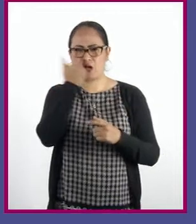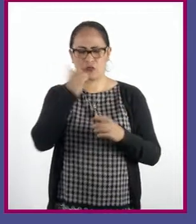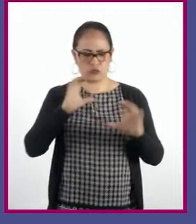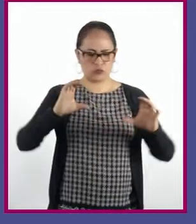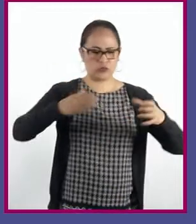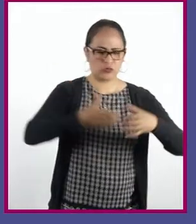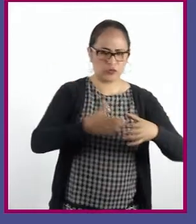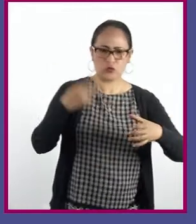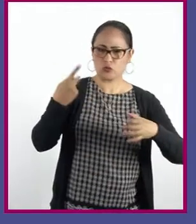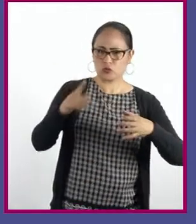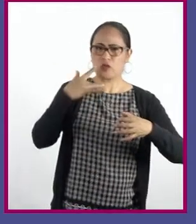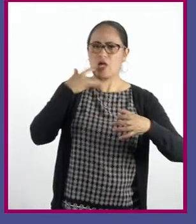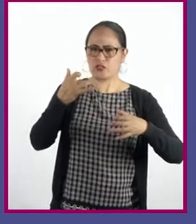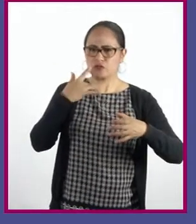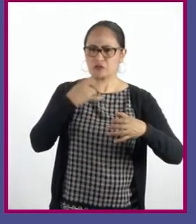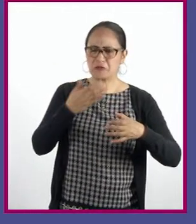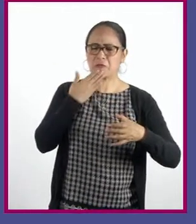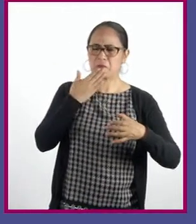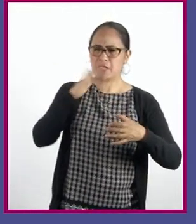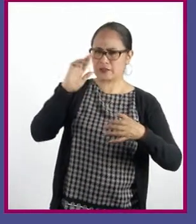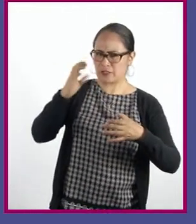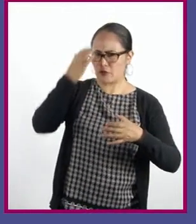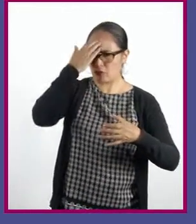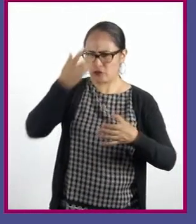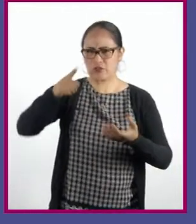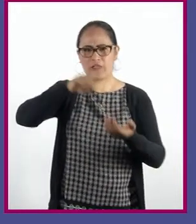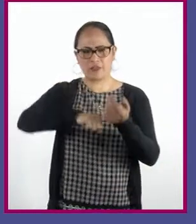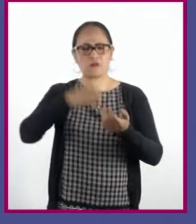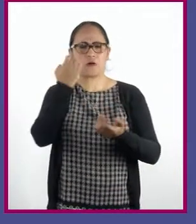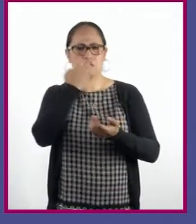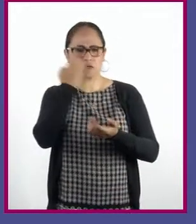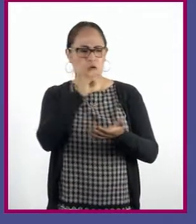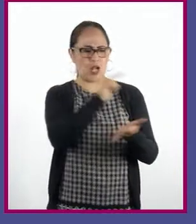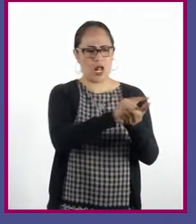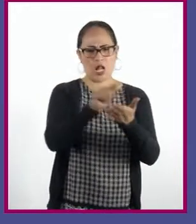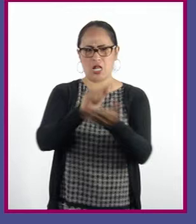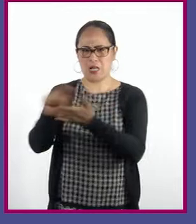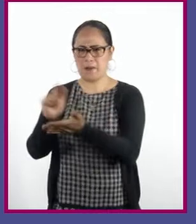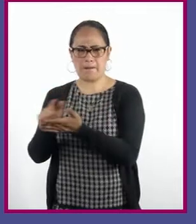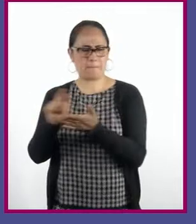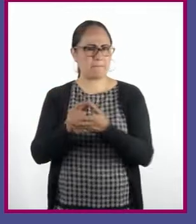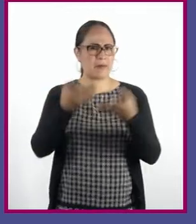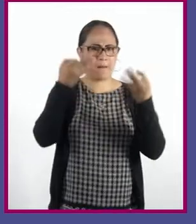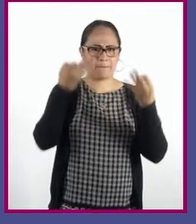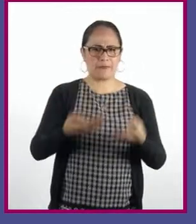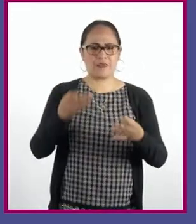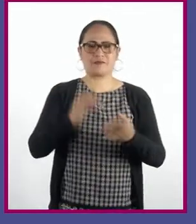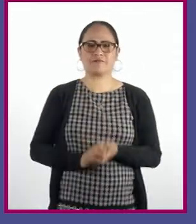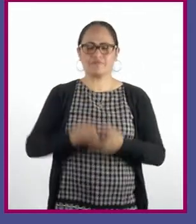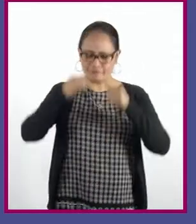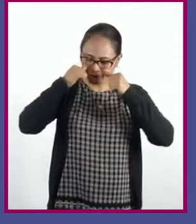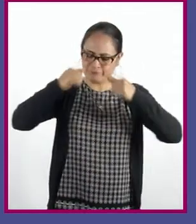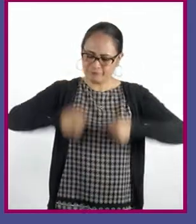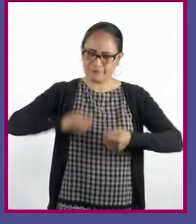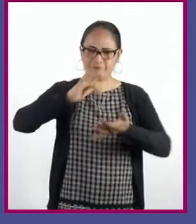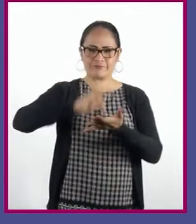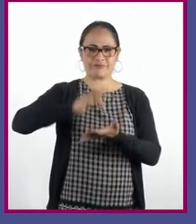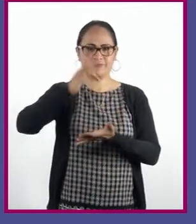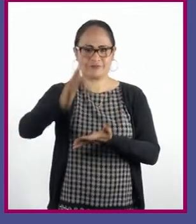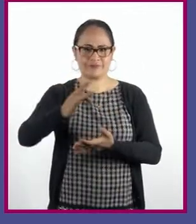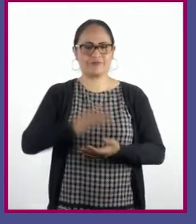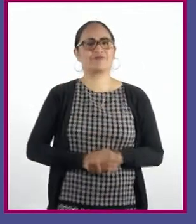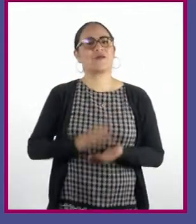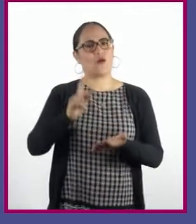las instalaciones en condiciones higiénicas y de salubridad. Agradezco la atención a la presente y reitero